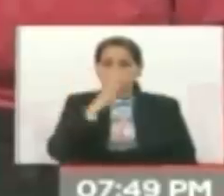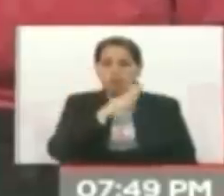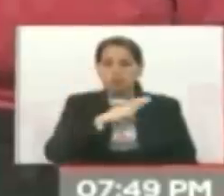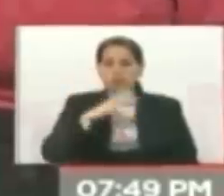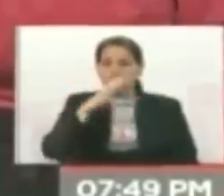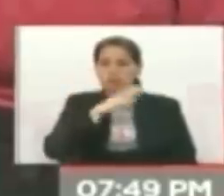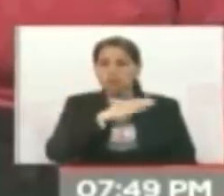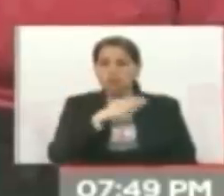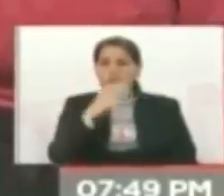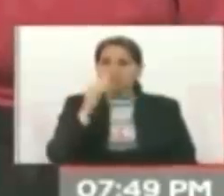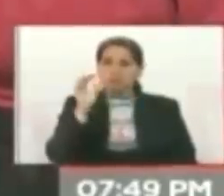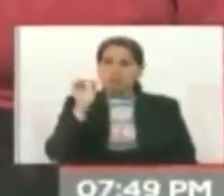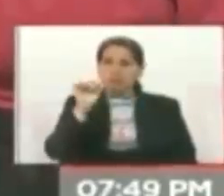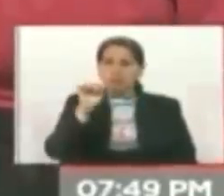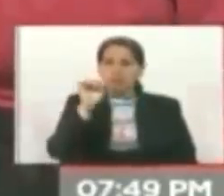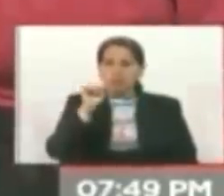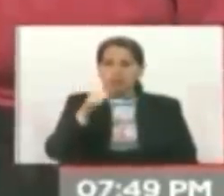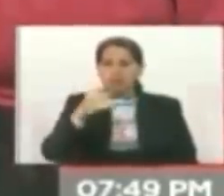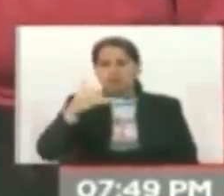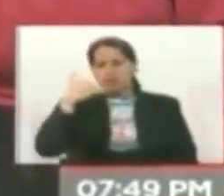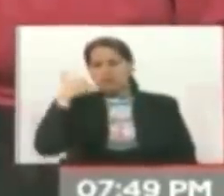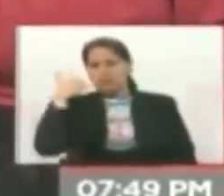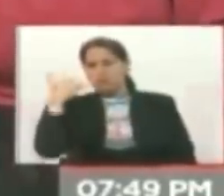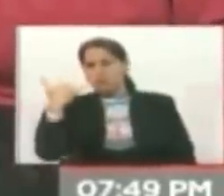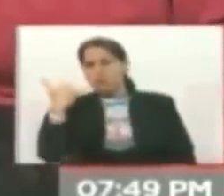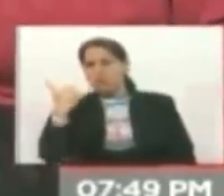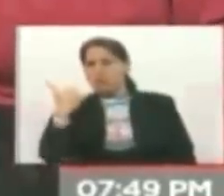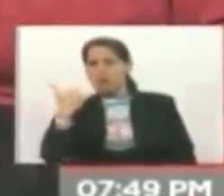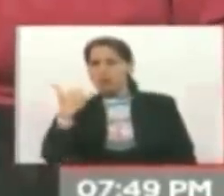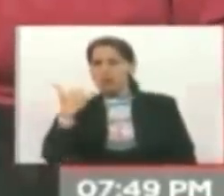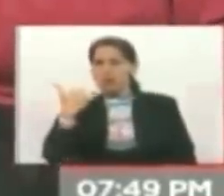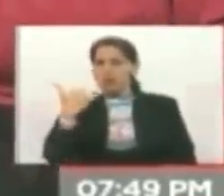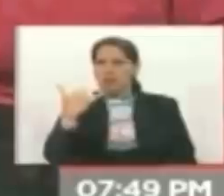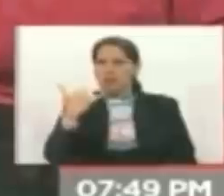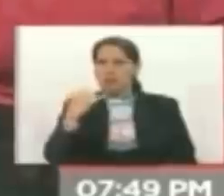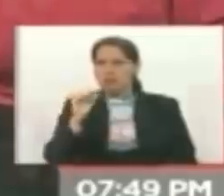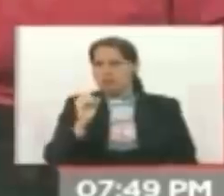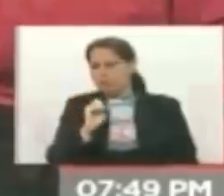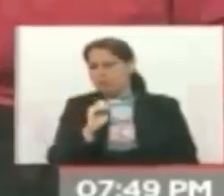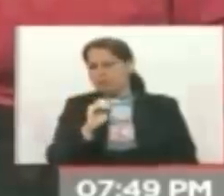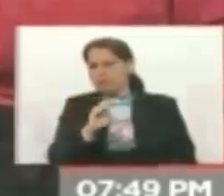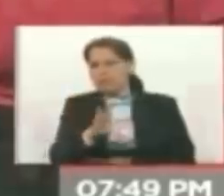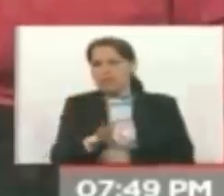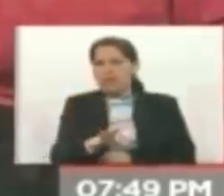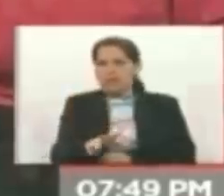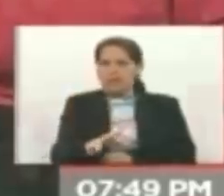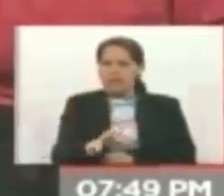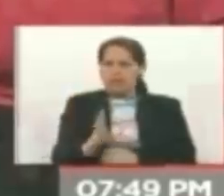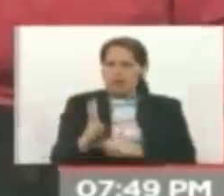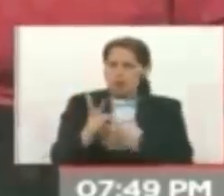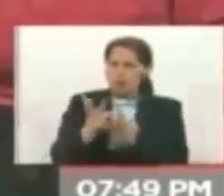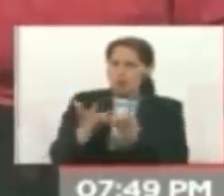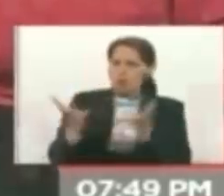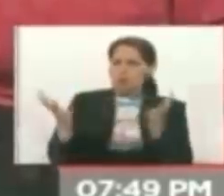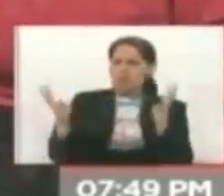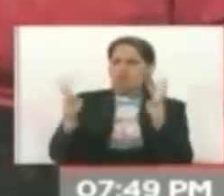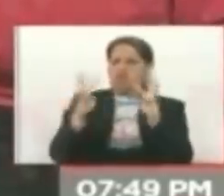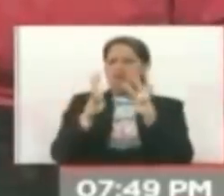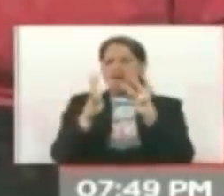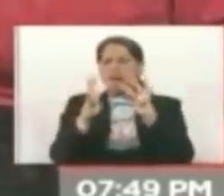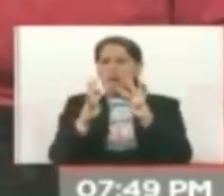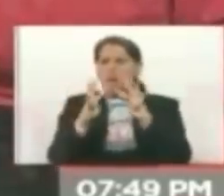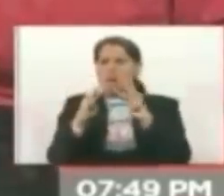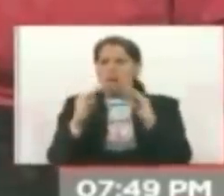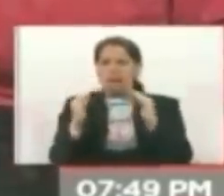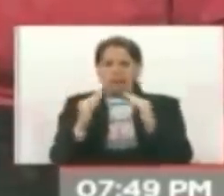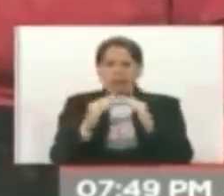Christopher Figuera, el ex jefe del SEBIN que se le fue a Maduro, la participación de Moreno, presidente del TSJ. El argumento de la